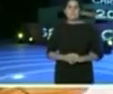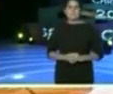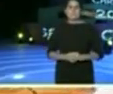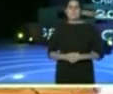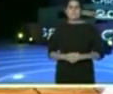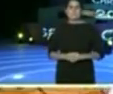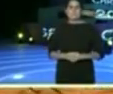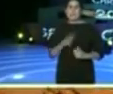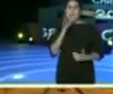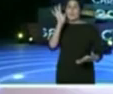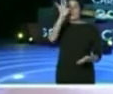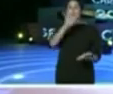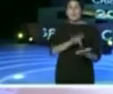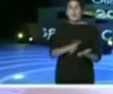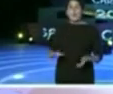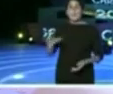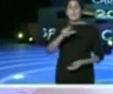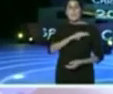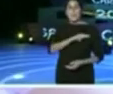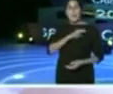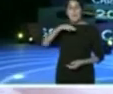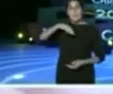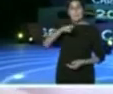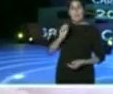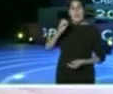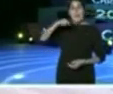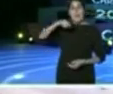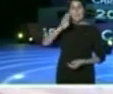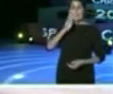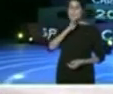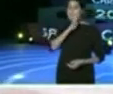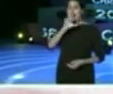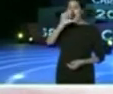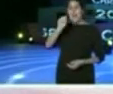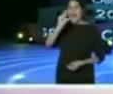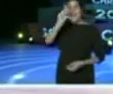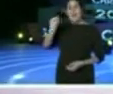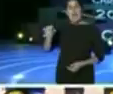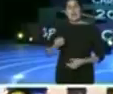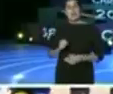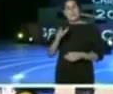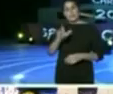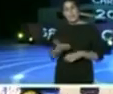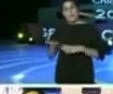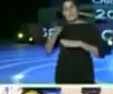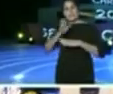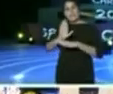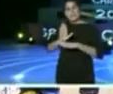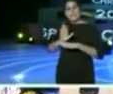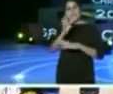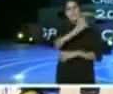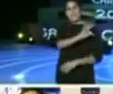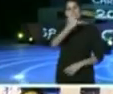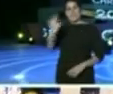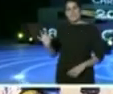Es el turno de entregar el premio Mamalala. El premio Mamalala, por lo que pedimos al representante de Triqui